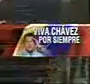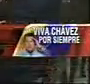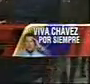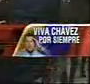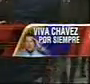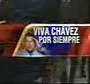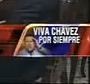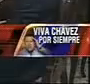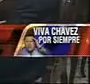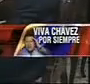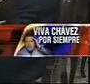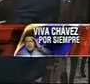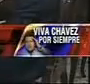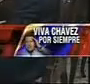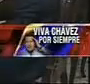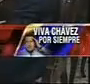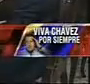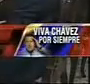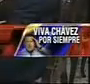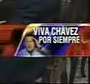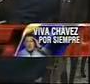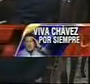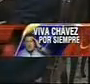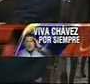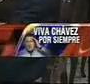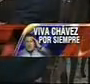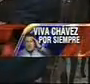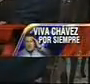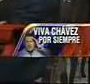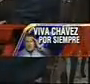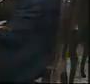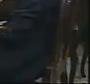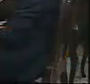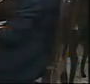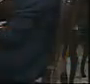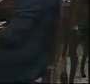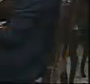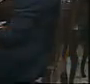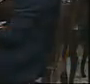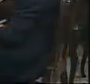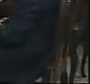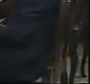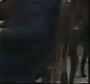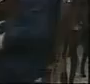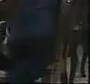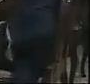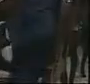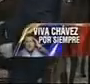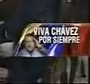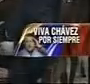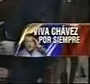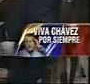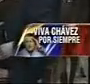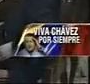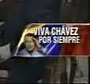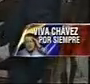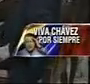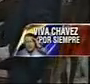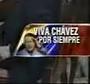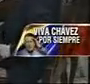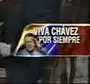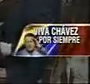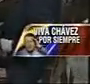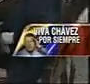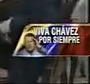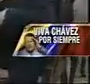y el pueblo chinos y en el mío propio nuestro sentido pésame, haciendo llegar a usted y por su digno conducto al gobierno y al pueblo venezolanos,